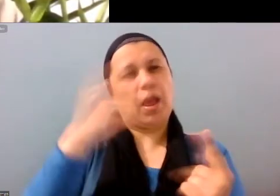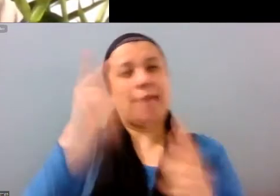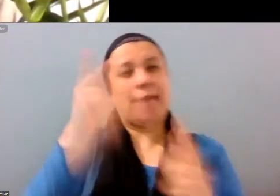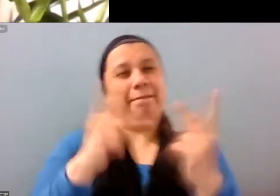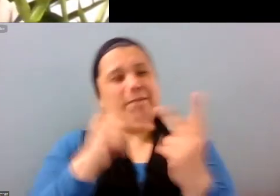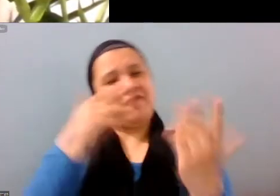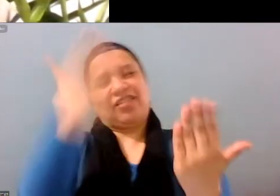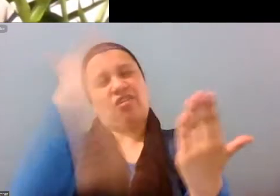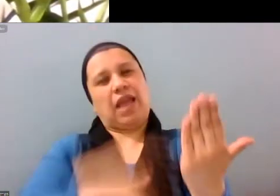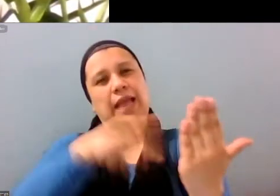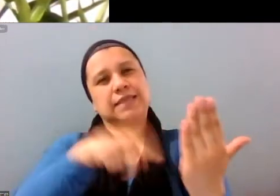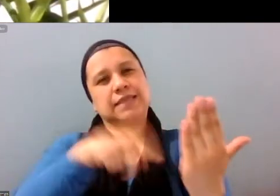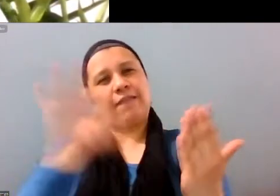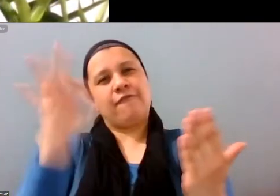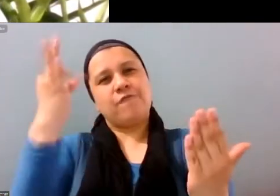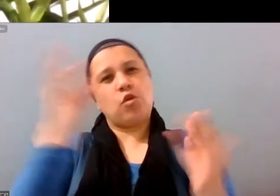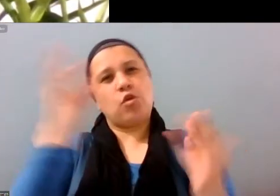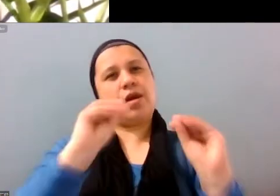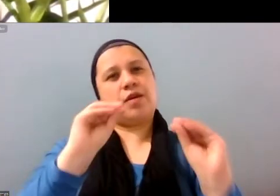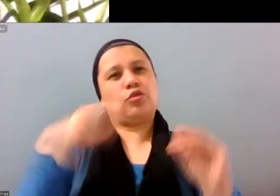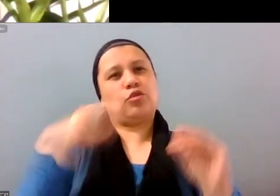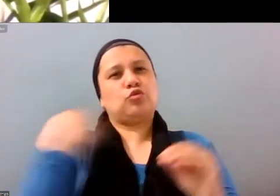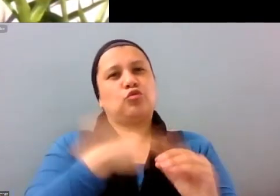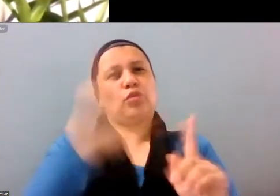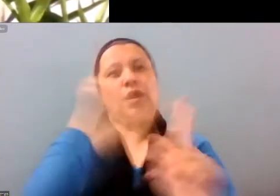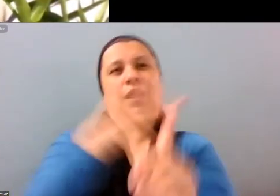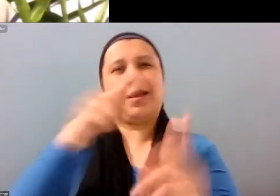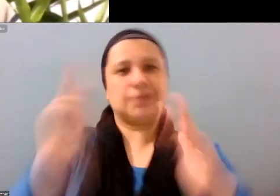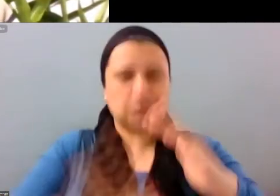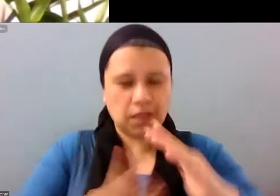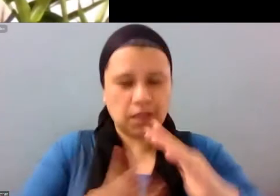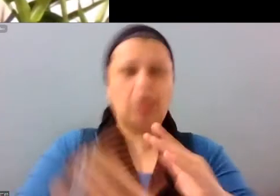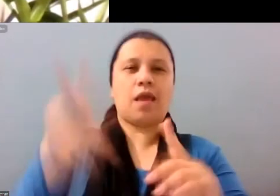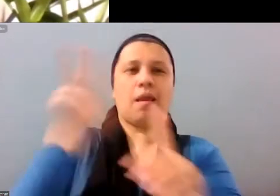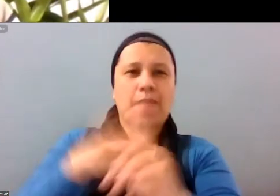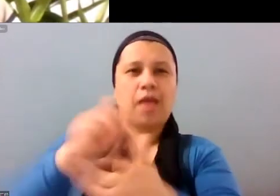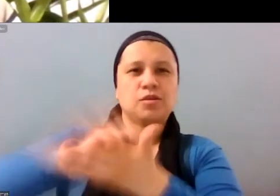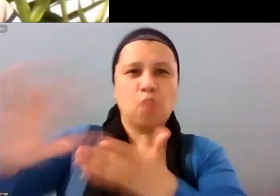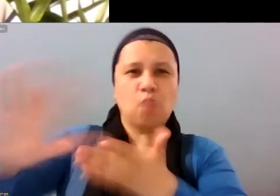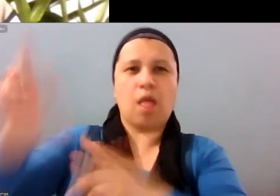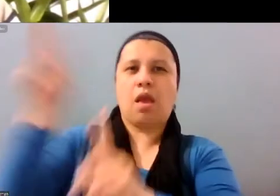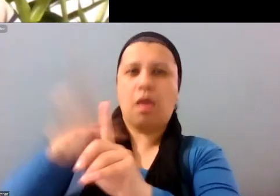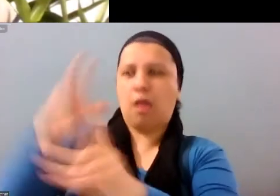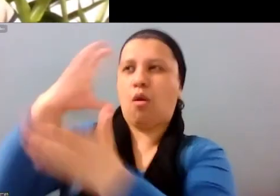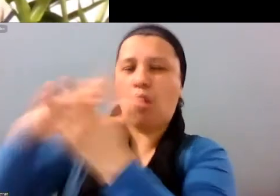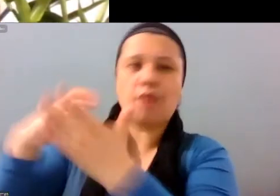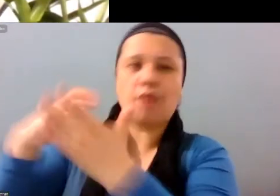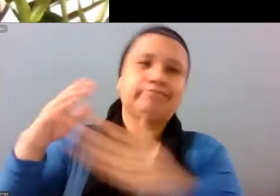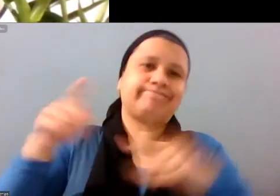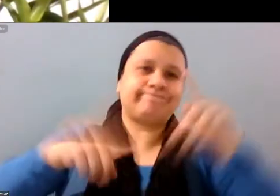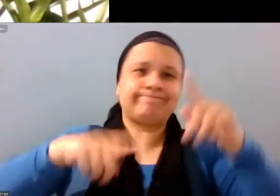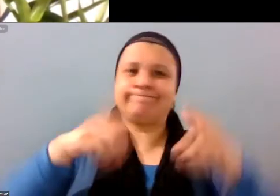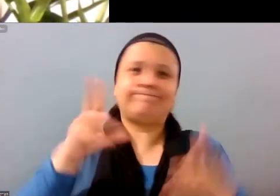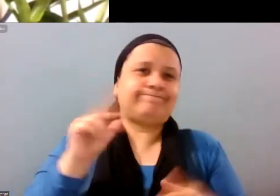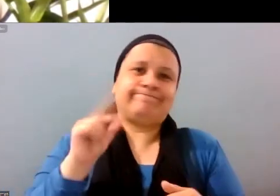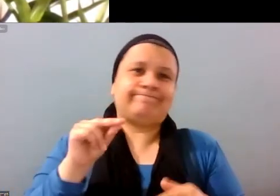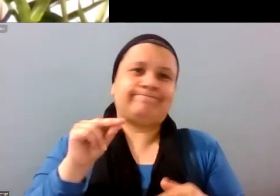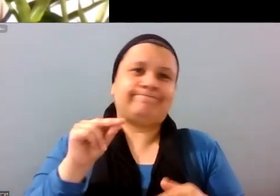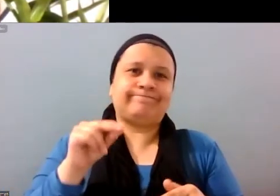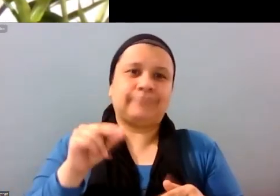forma de educar vamos a implementarla en preescolar esta en primaria y esta en secundaria o sea usted a partir de cada nivel